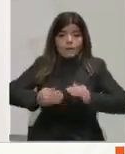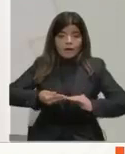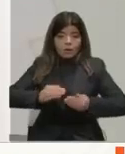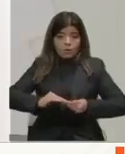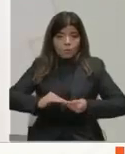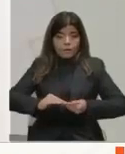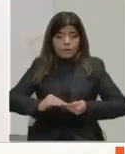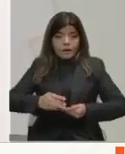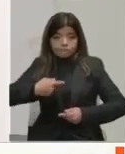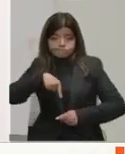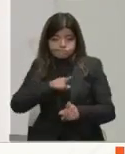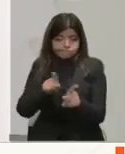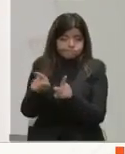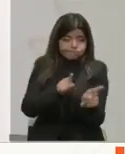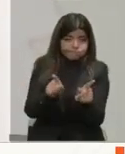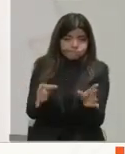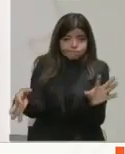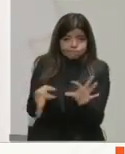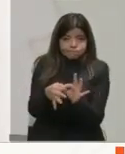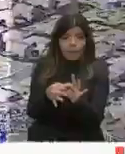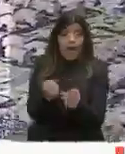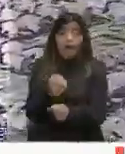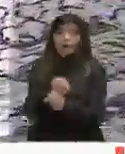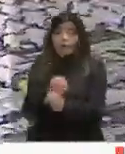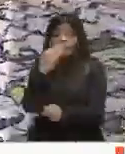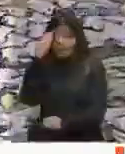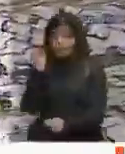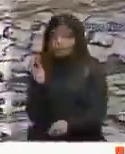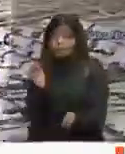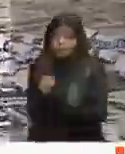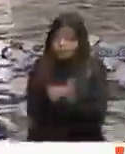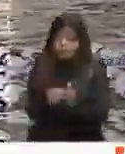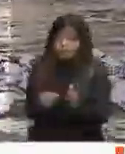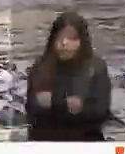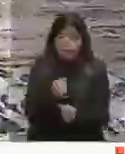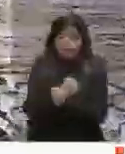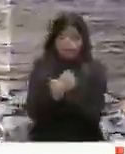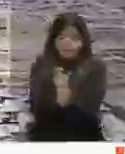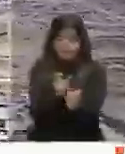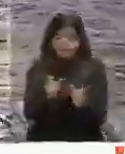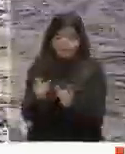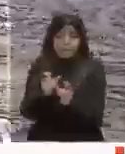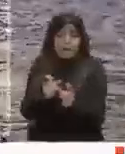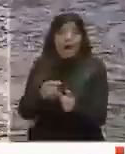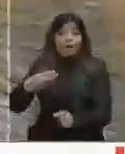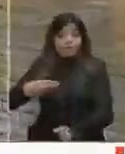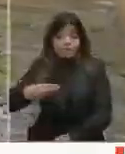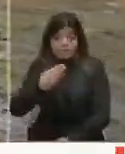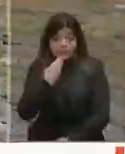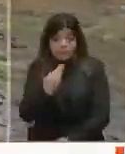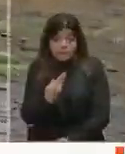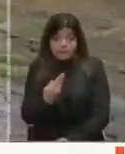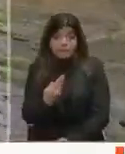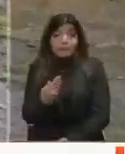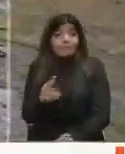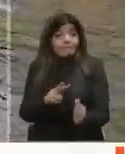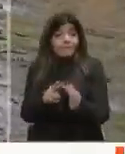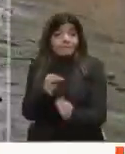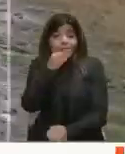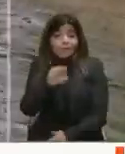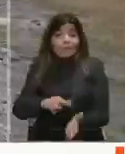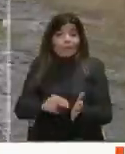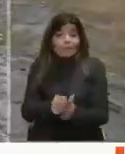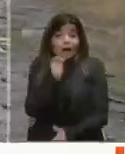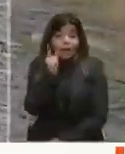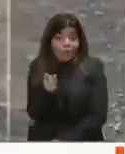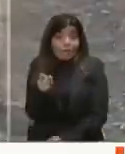hemos articulado con Carabineros mayor presencia. Más allá de la presencia policial y municipal, acá el problema, dicen los vecinos, tiene que